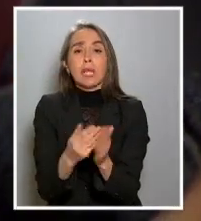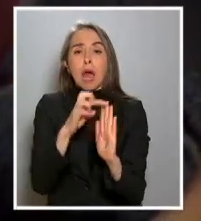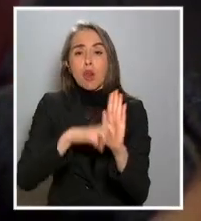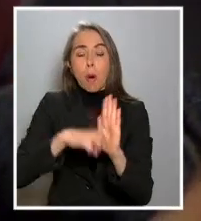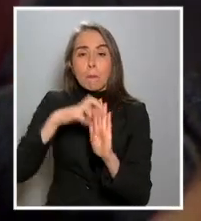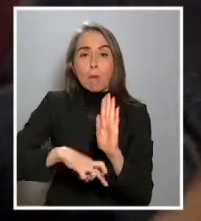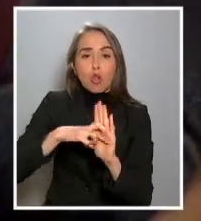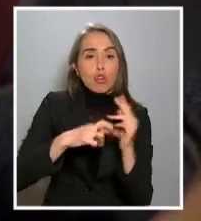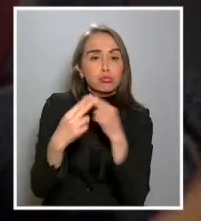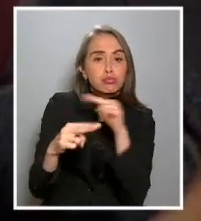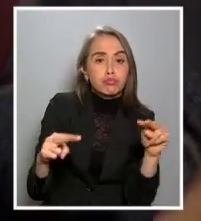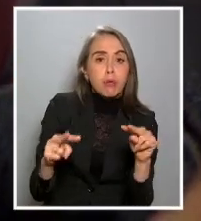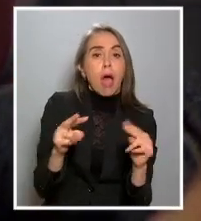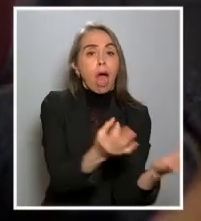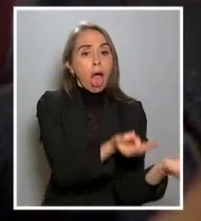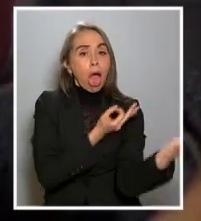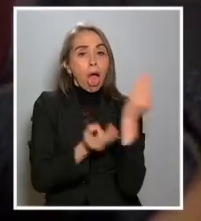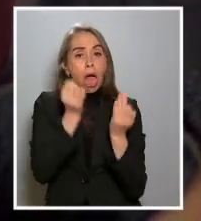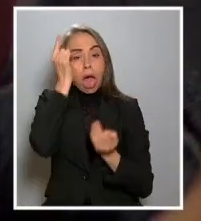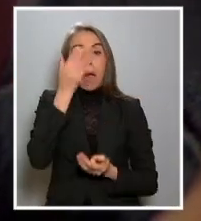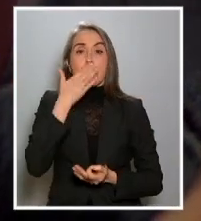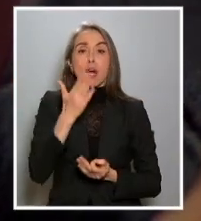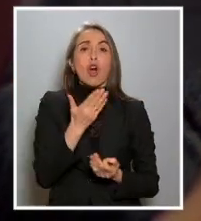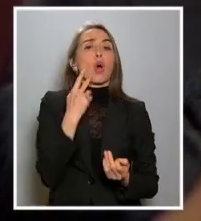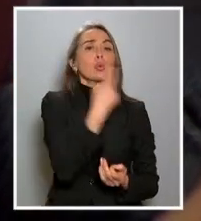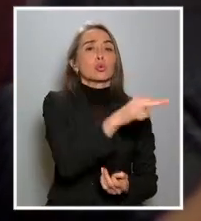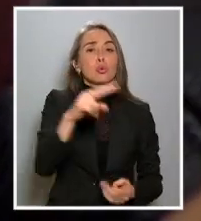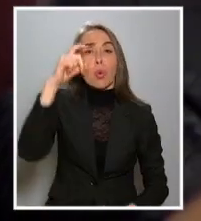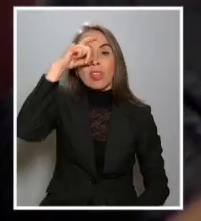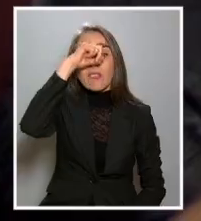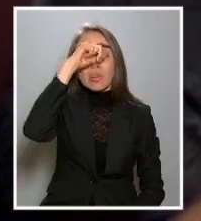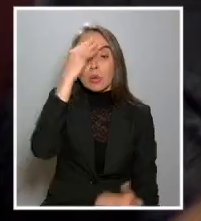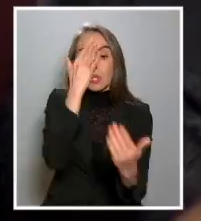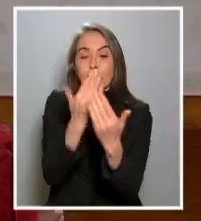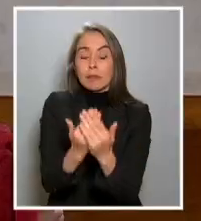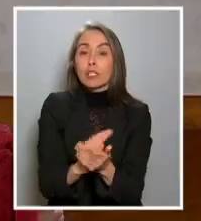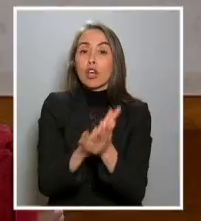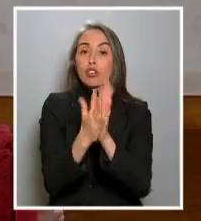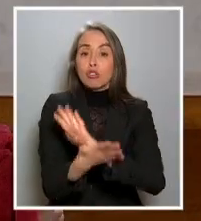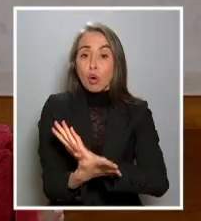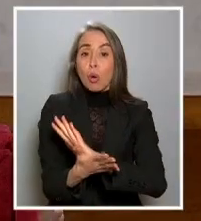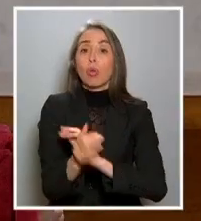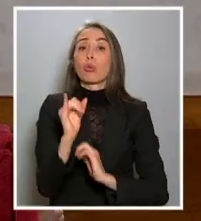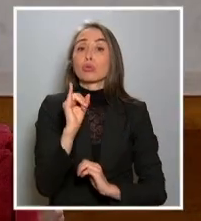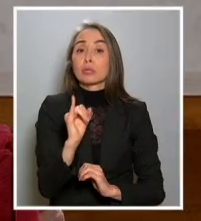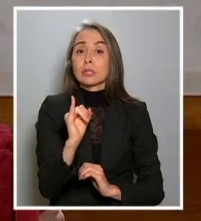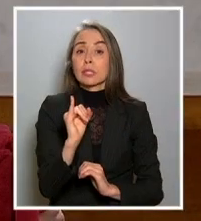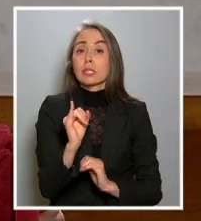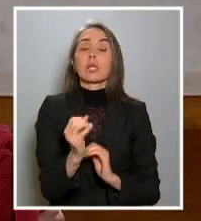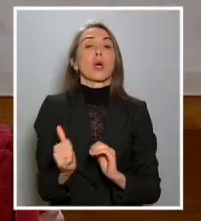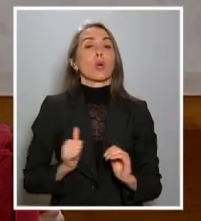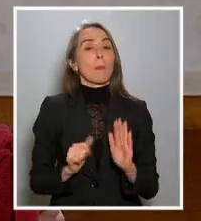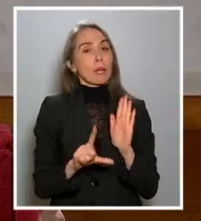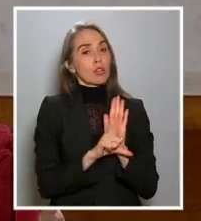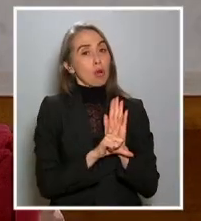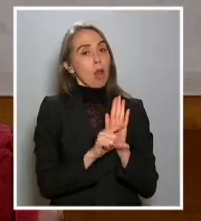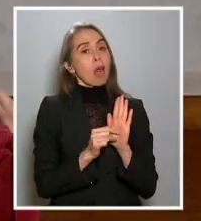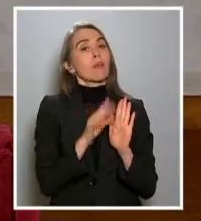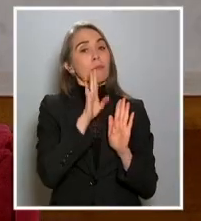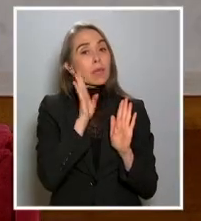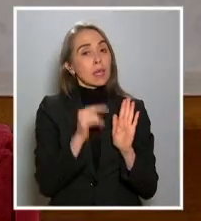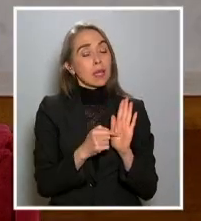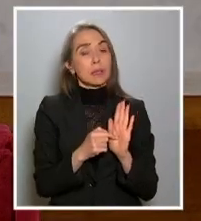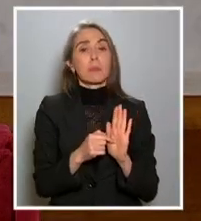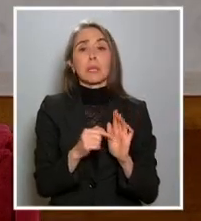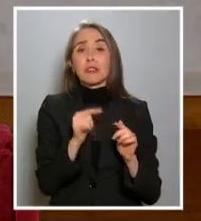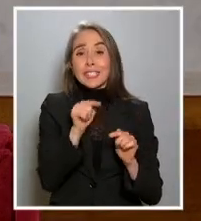y entender y mejorar las dificultades que enfrentan. Todo, por cierto, dentro de la legalidad vigente. Pero